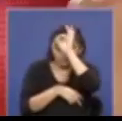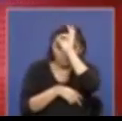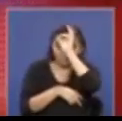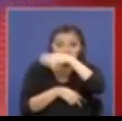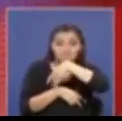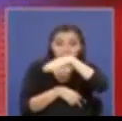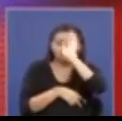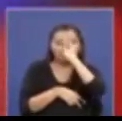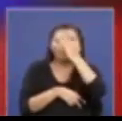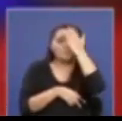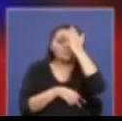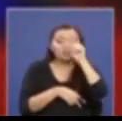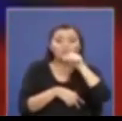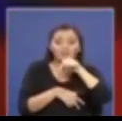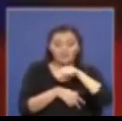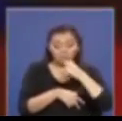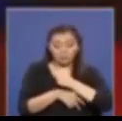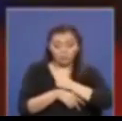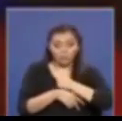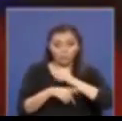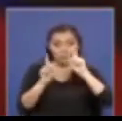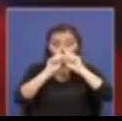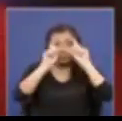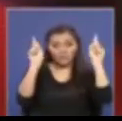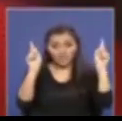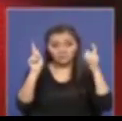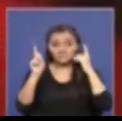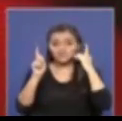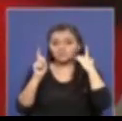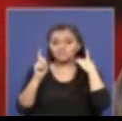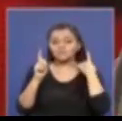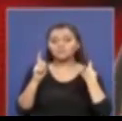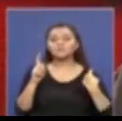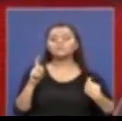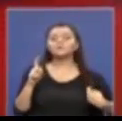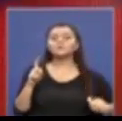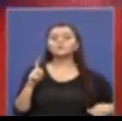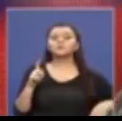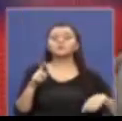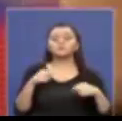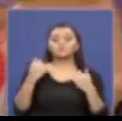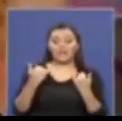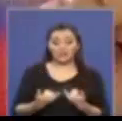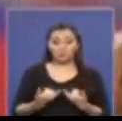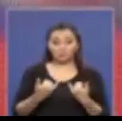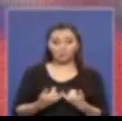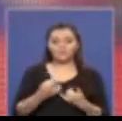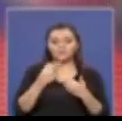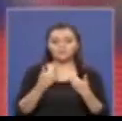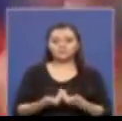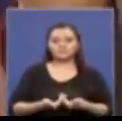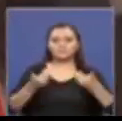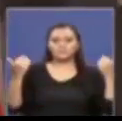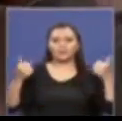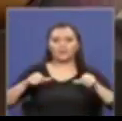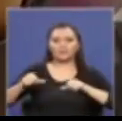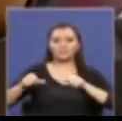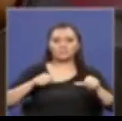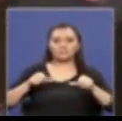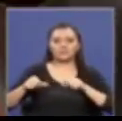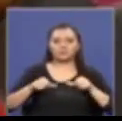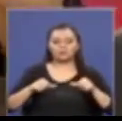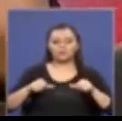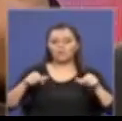¿Por qué? Porque la propiedad de las empresas en el capitalismo moderno, como debe de ser, está separada de la administración. Aquí